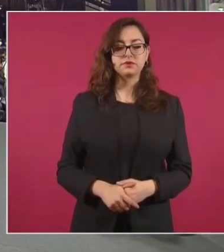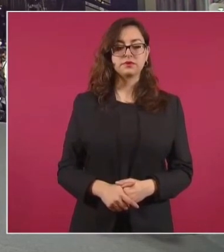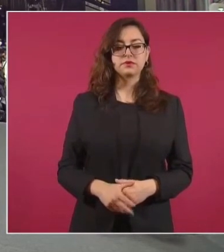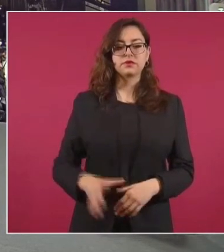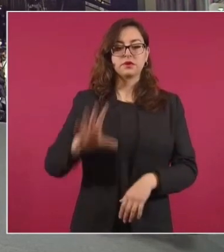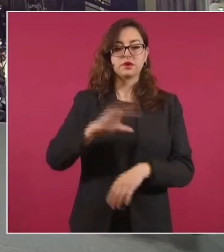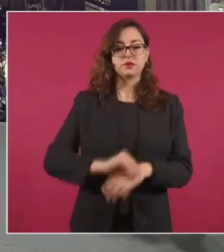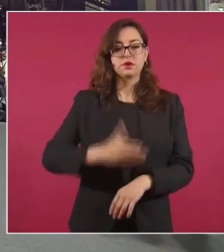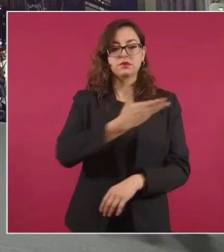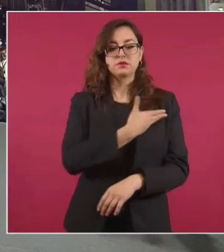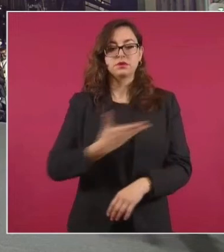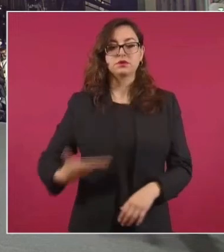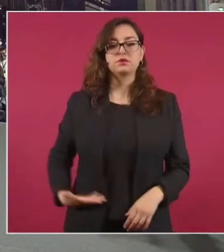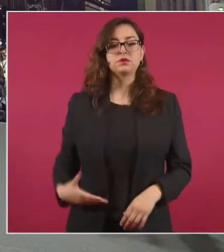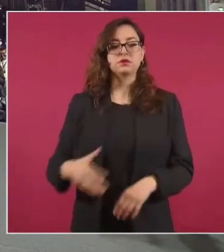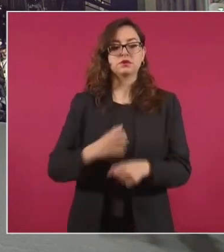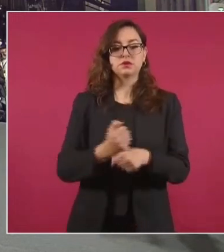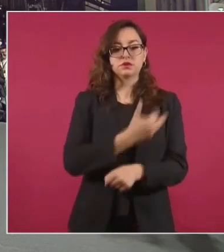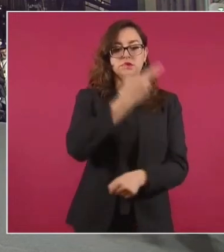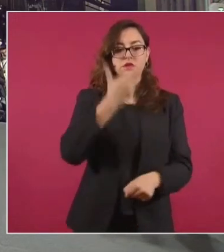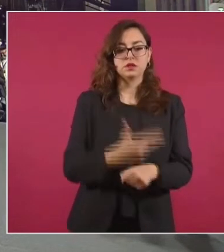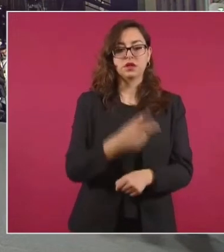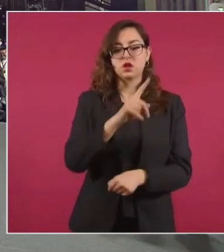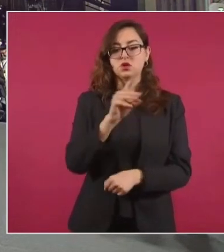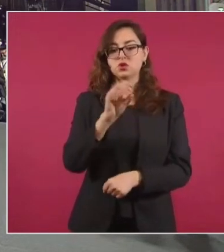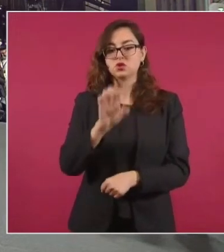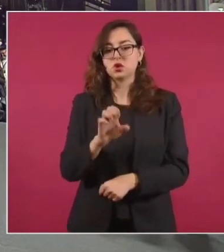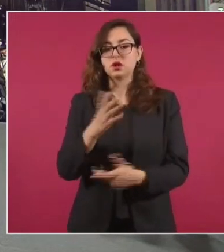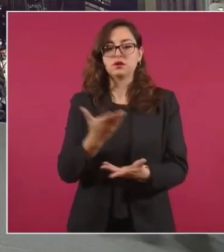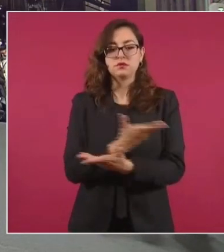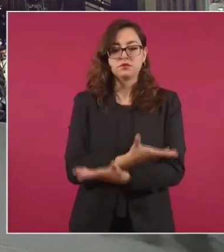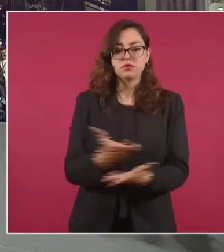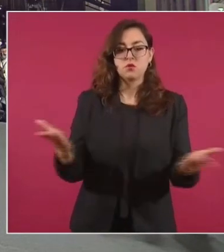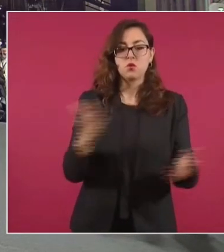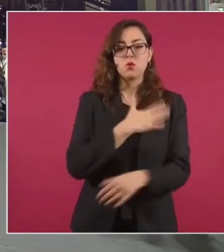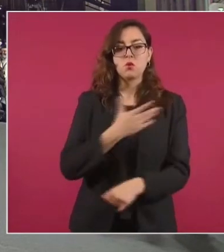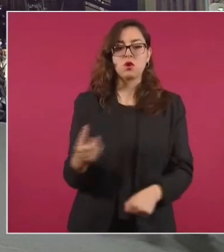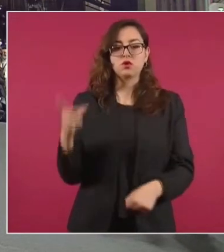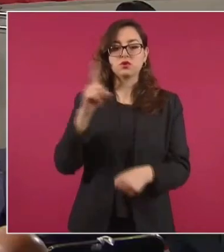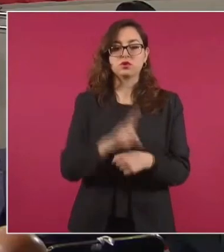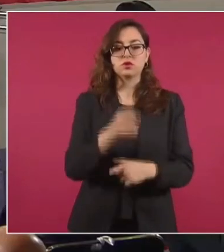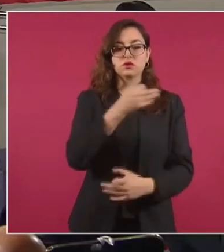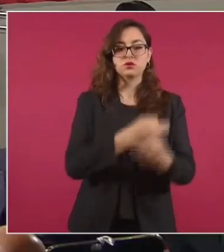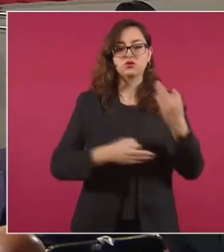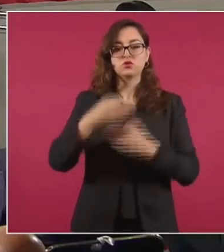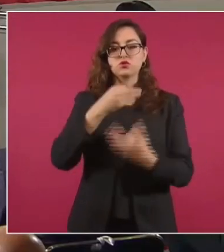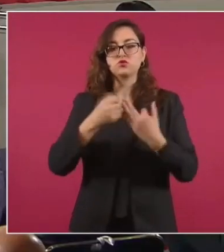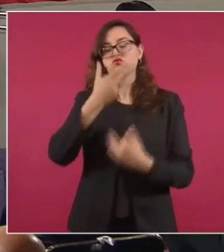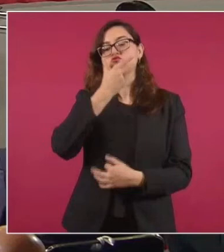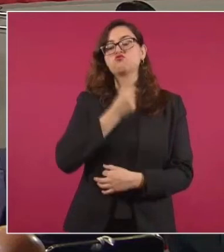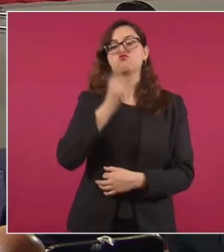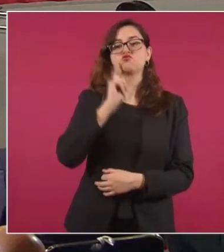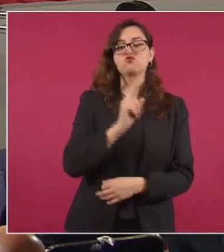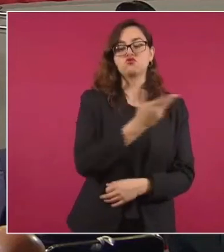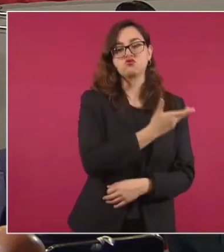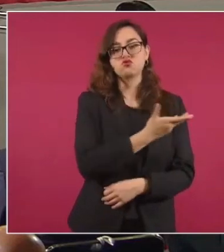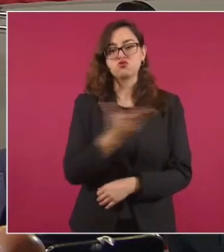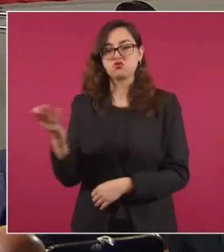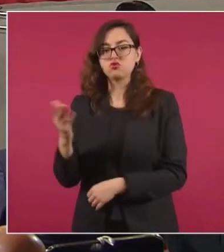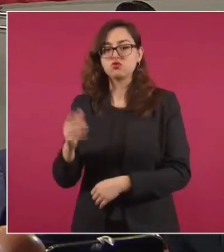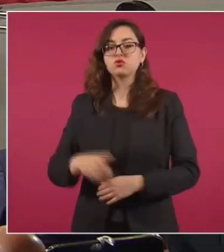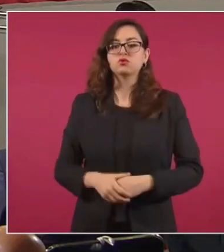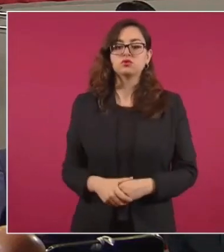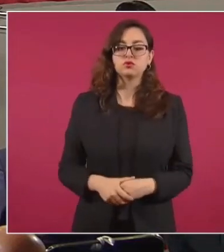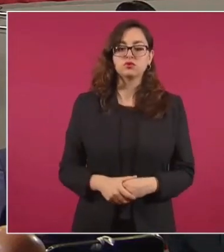Con su permiso, presidente, secretarios, buenos días tengan todas y todos ustedes. Vamos a informar brevemente sobre